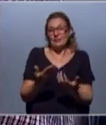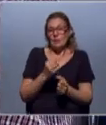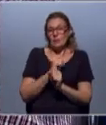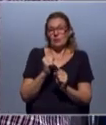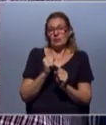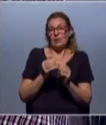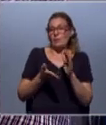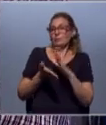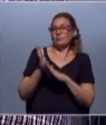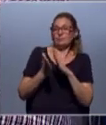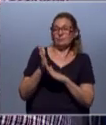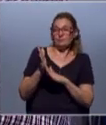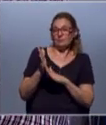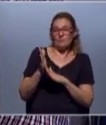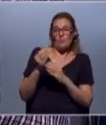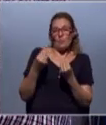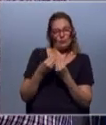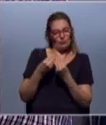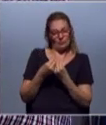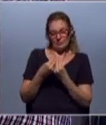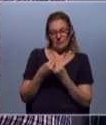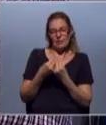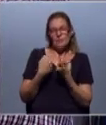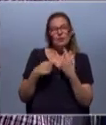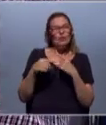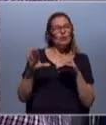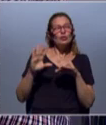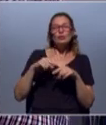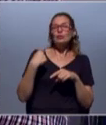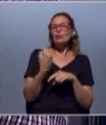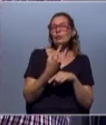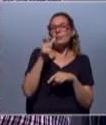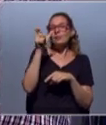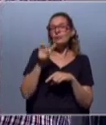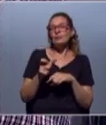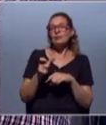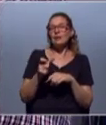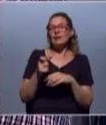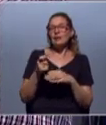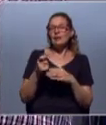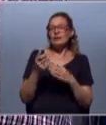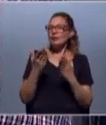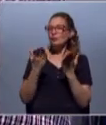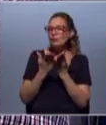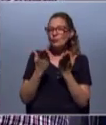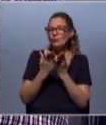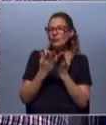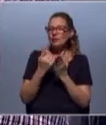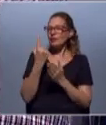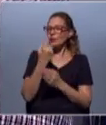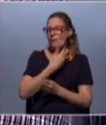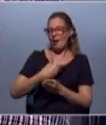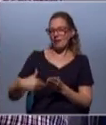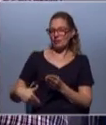salimos tanto constitucionalista pero todos todos todas las personas que se dedican a la disciplina académica tienen un maestro